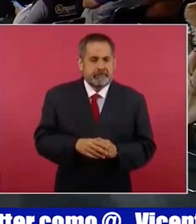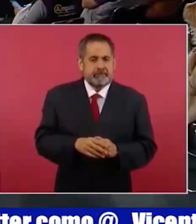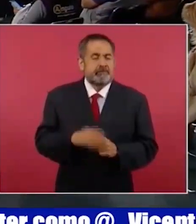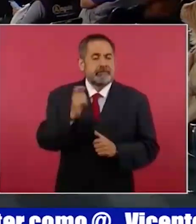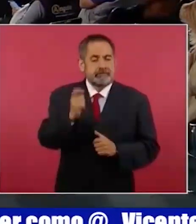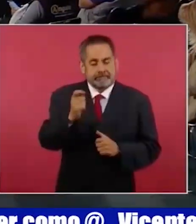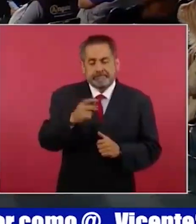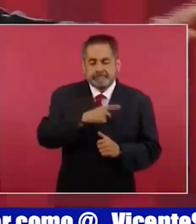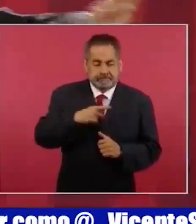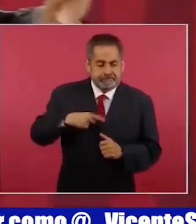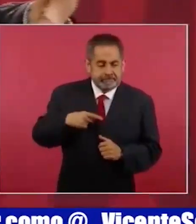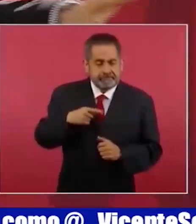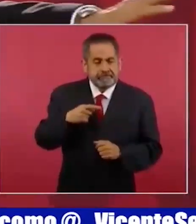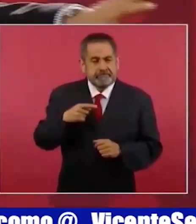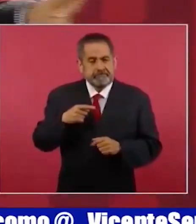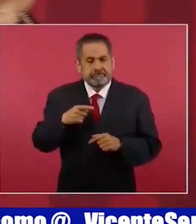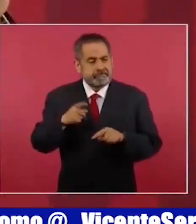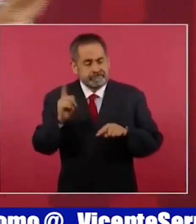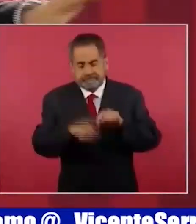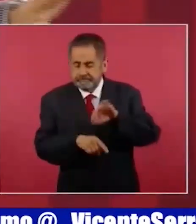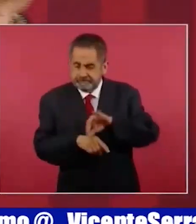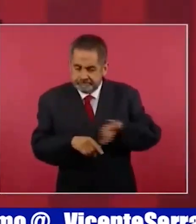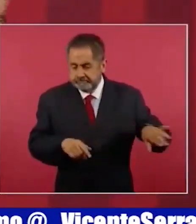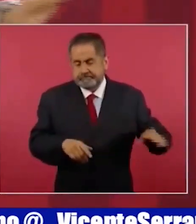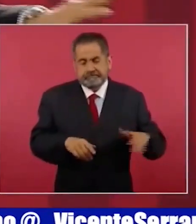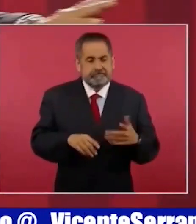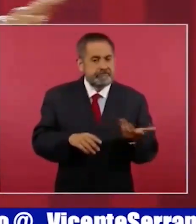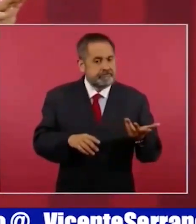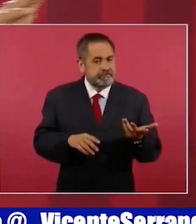tiene que irse haciendo a un lado. Afortunadamente